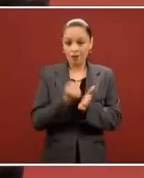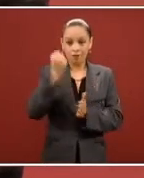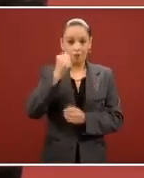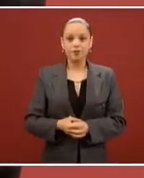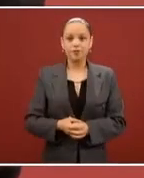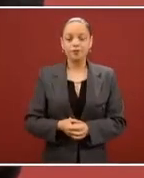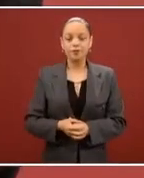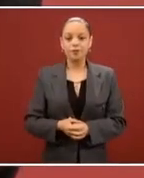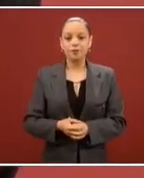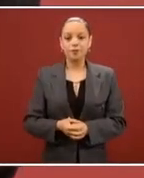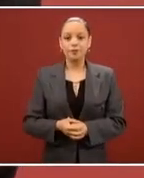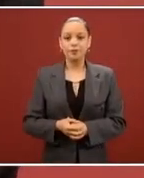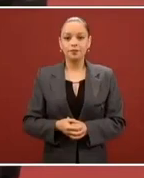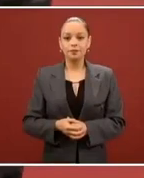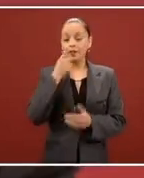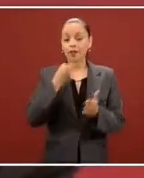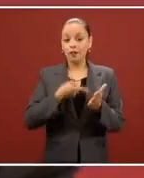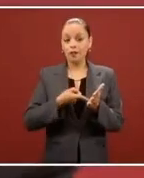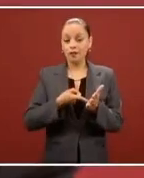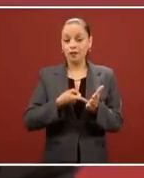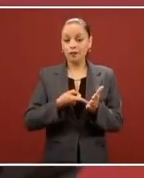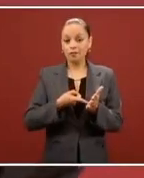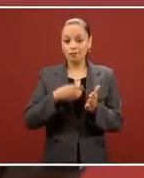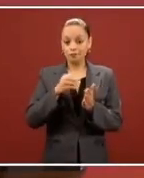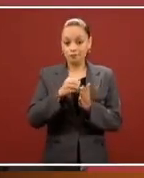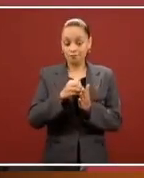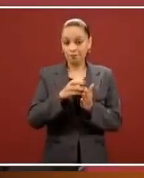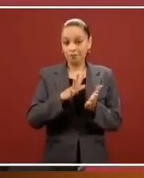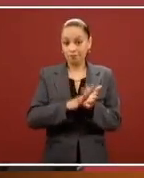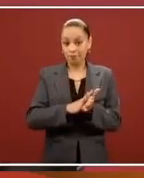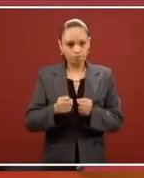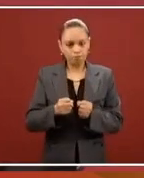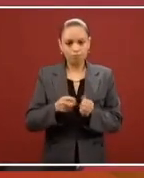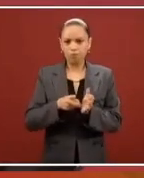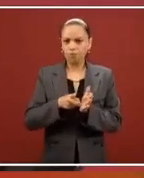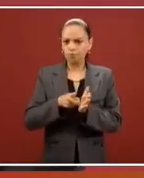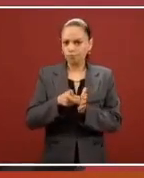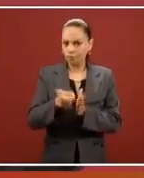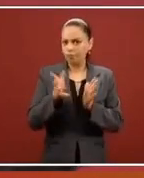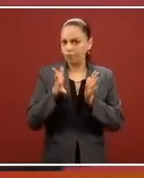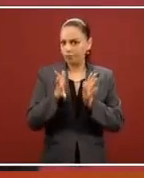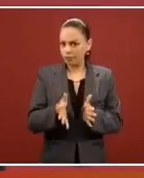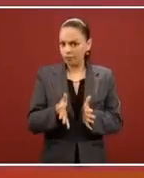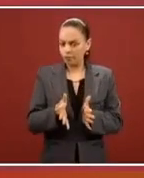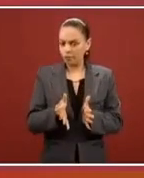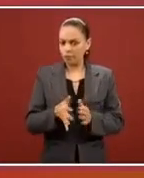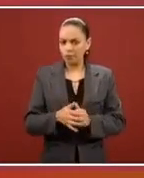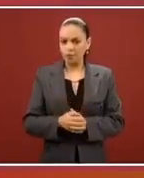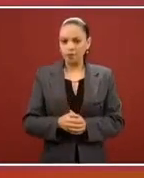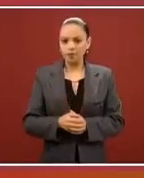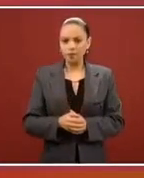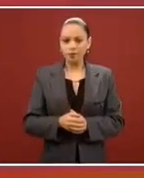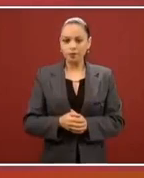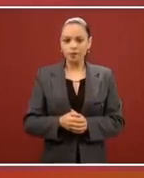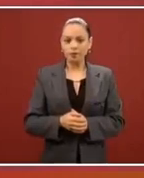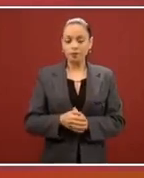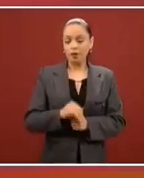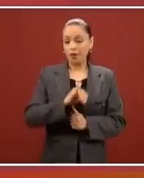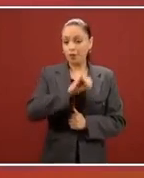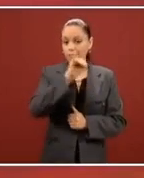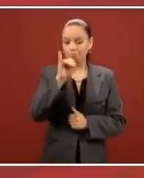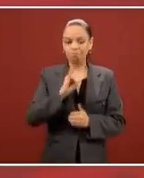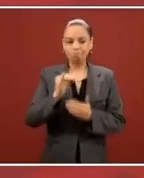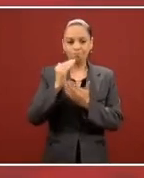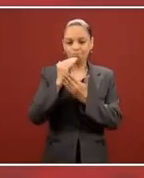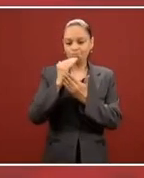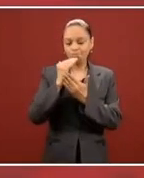establece que para garantizar estos derechos nunca va a disminuir